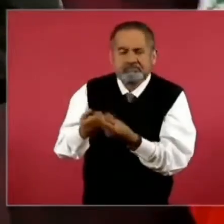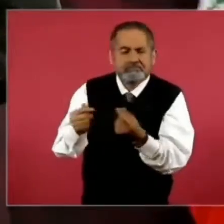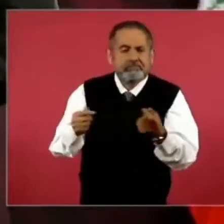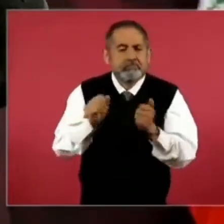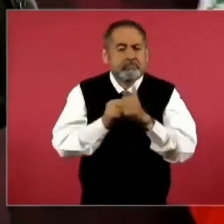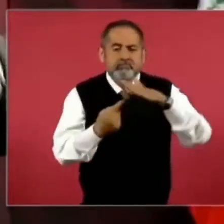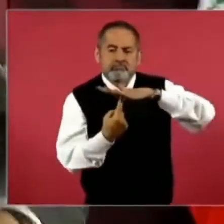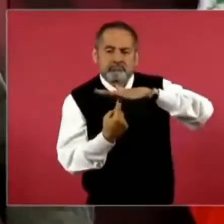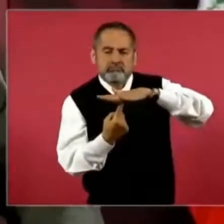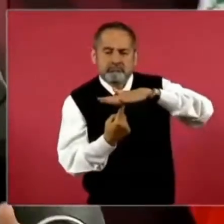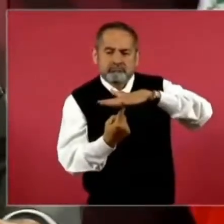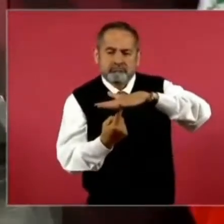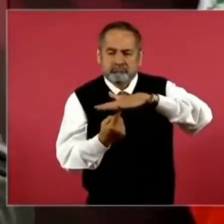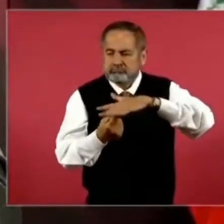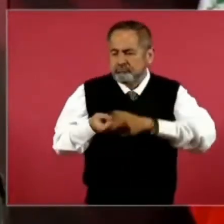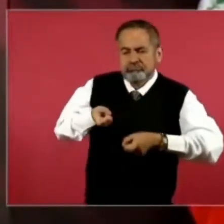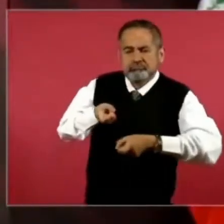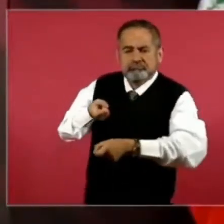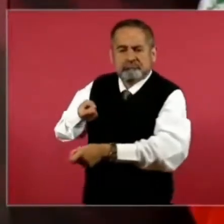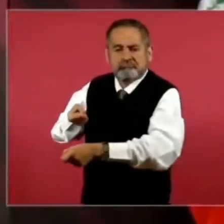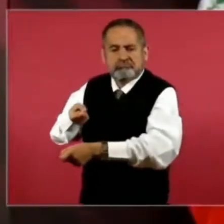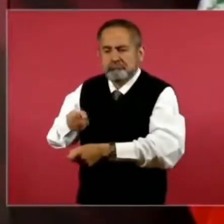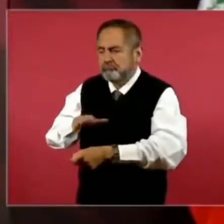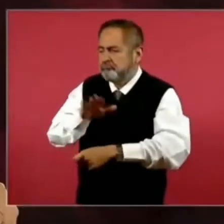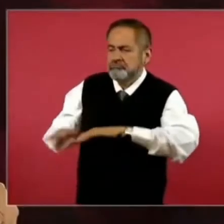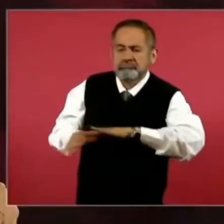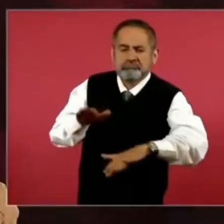artillados para llevar a cabo